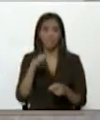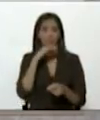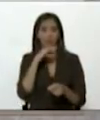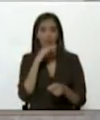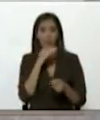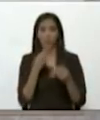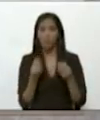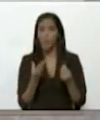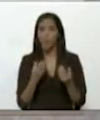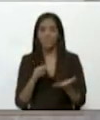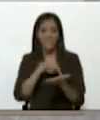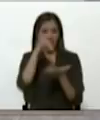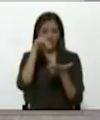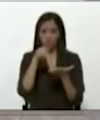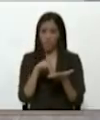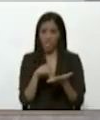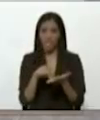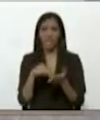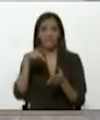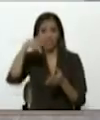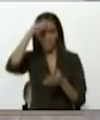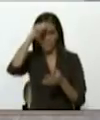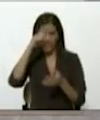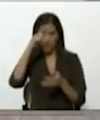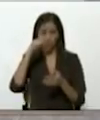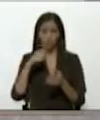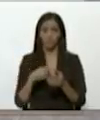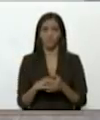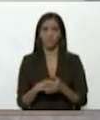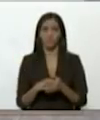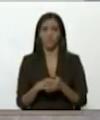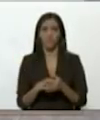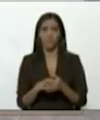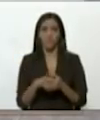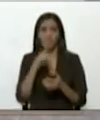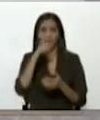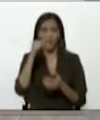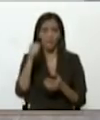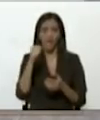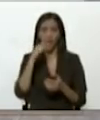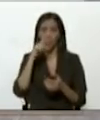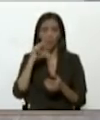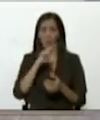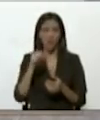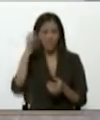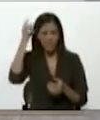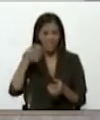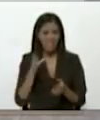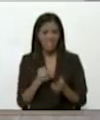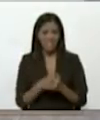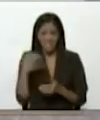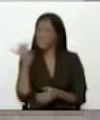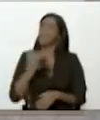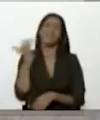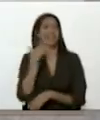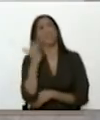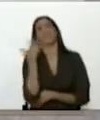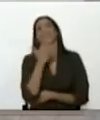la nacionalidad de Pedro Carvajalino, ¿no? Y la de Nicolás Maduro no te molesta.